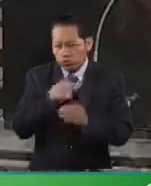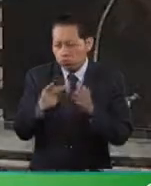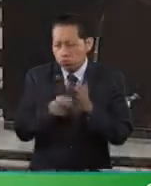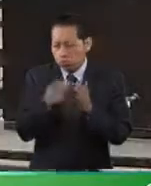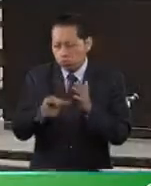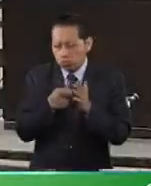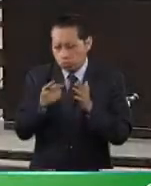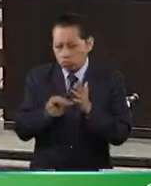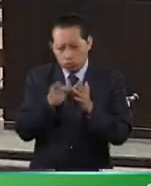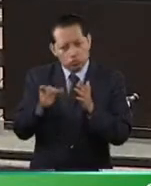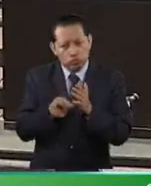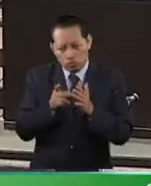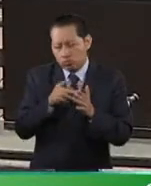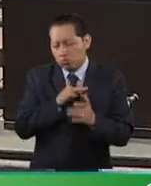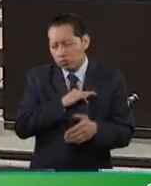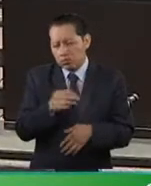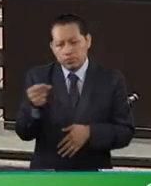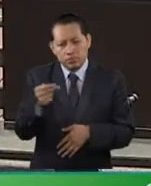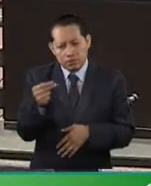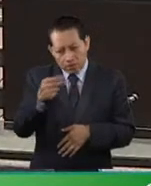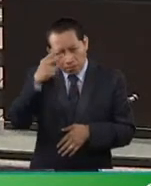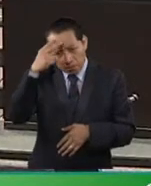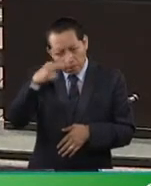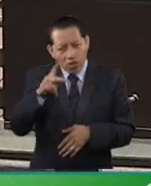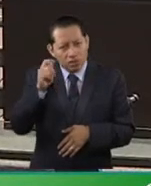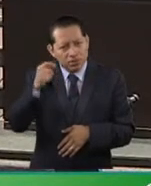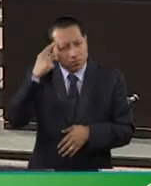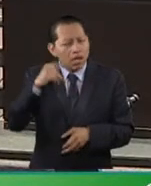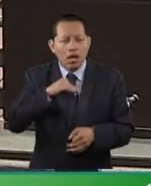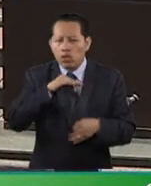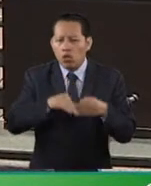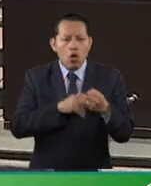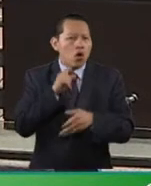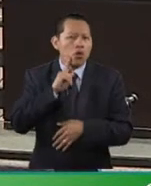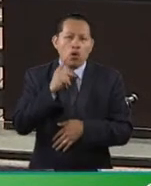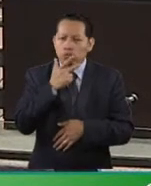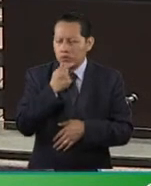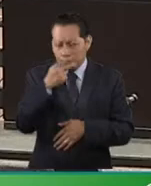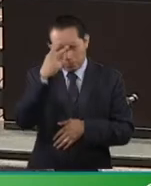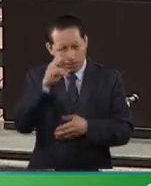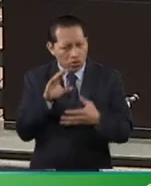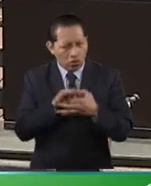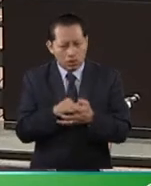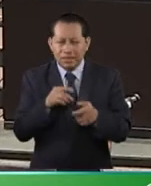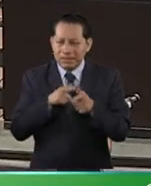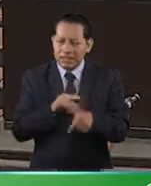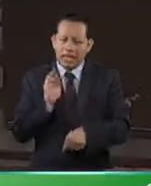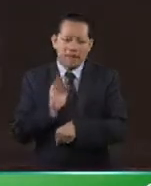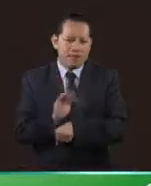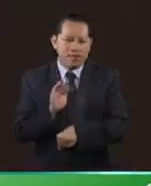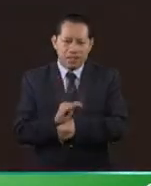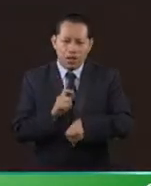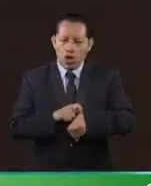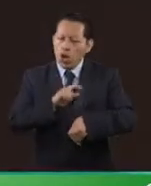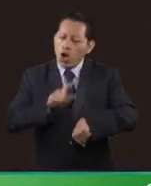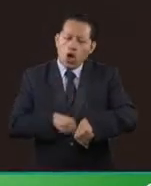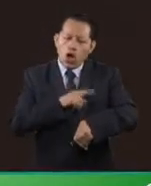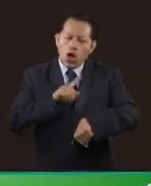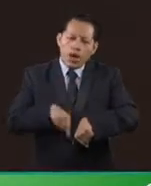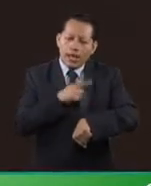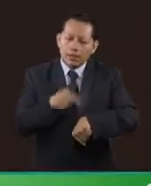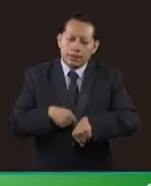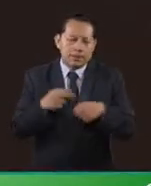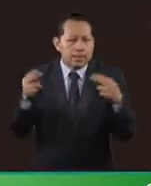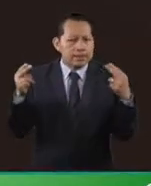Cuántas veces sea necesario México es de todas y de todos y vamos a seguirlo defendiendo Cuántas horas sean necesarias aquí y